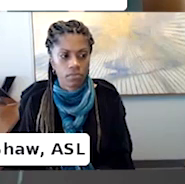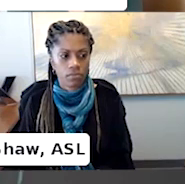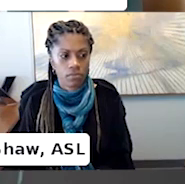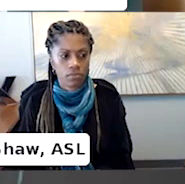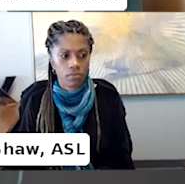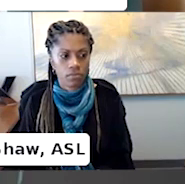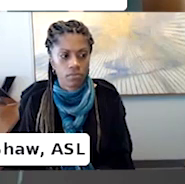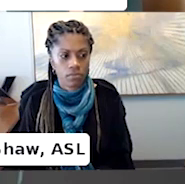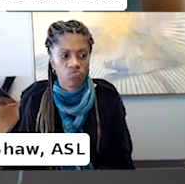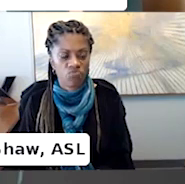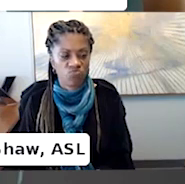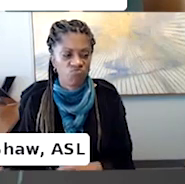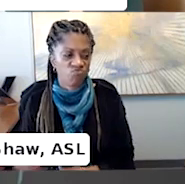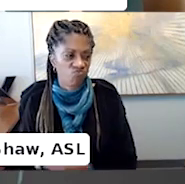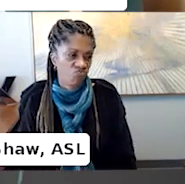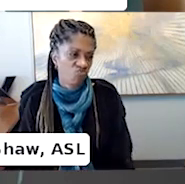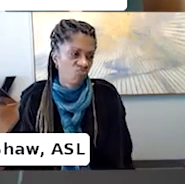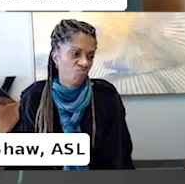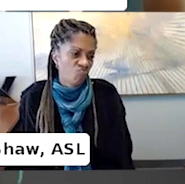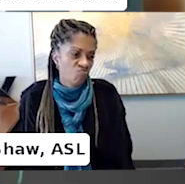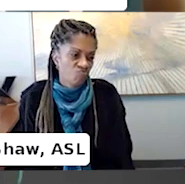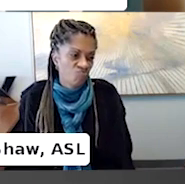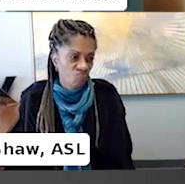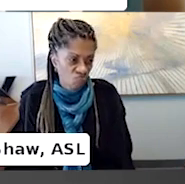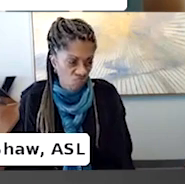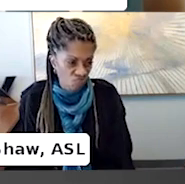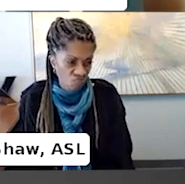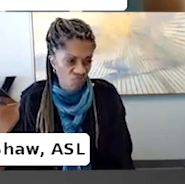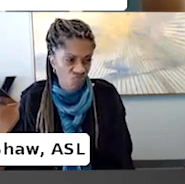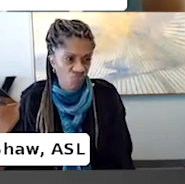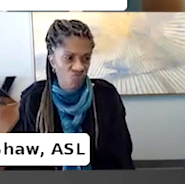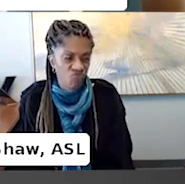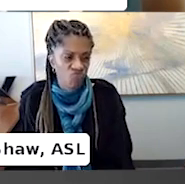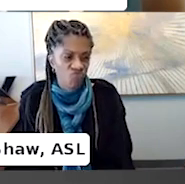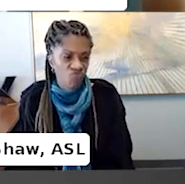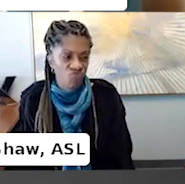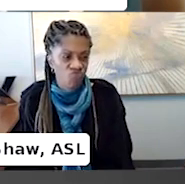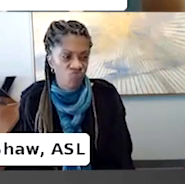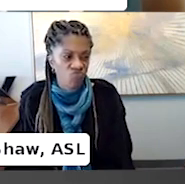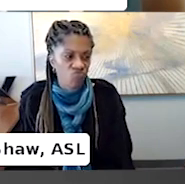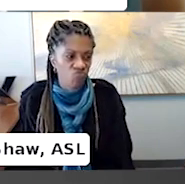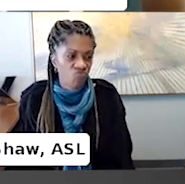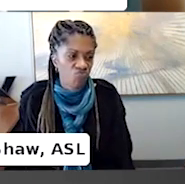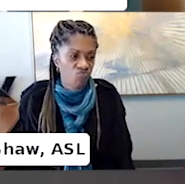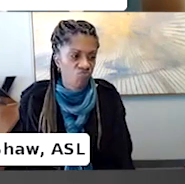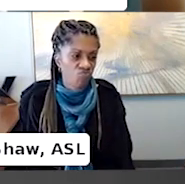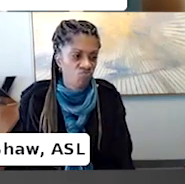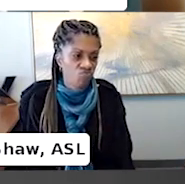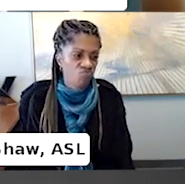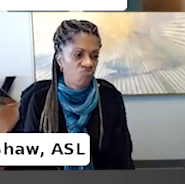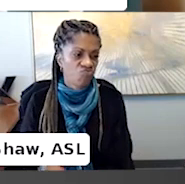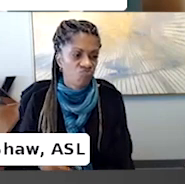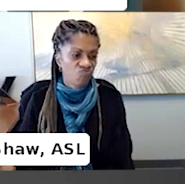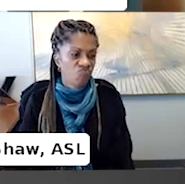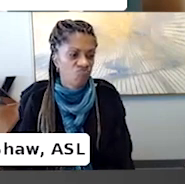pero nosotros dijimos, ¿sabes qué, mami? Te vamos a cuidar. Todo seguía bien por unos 3 años y